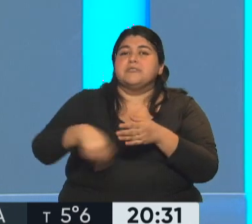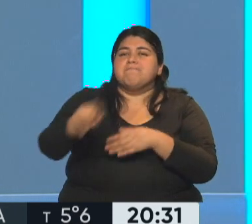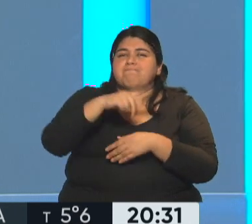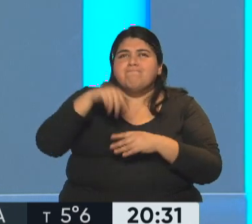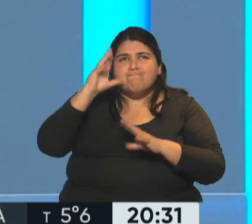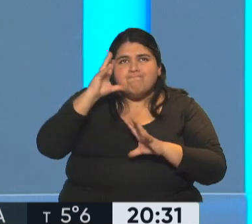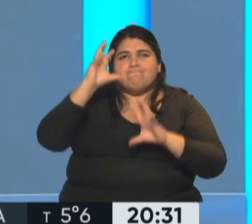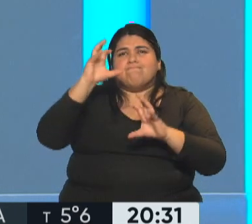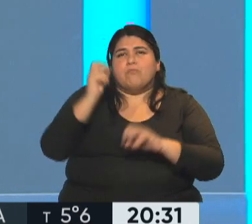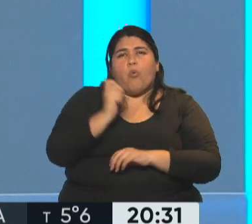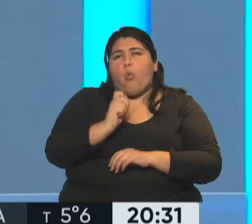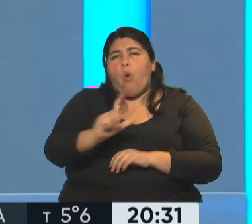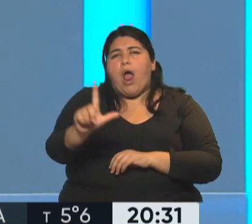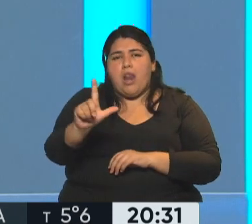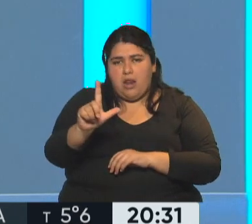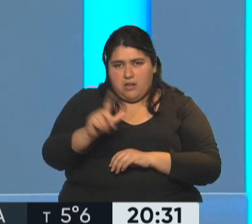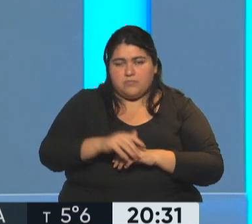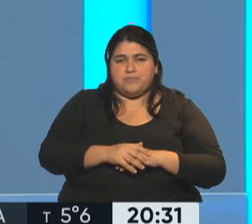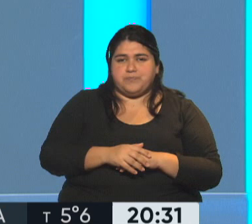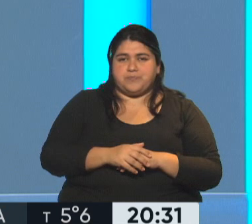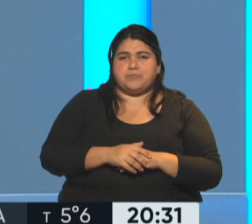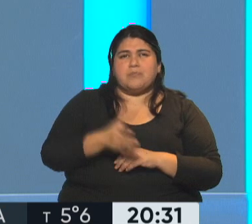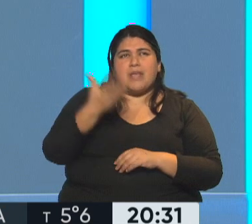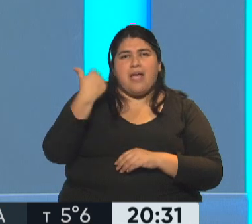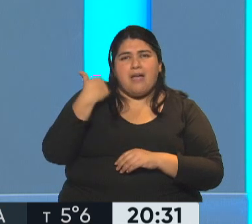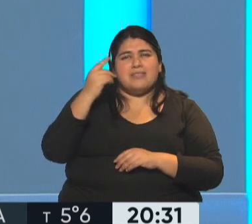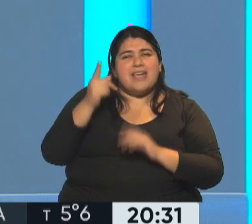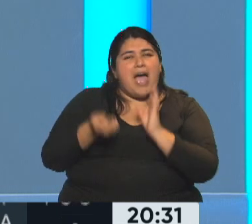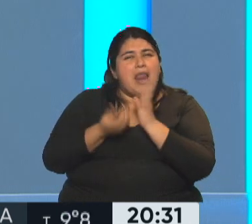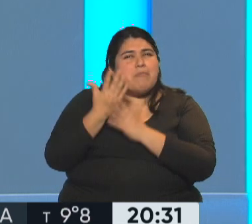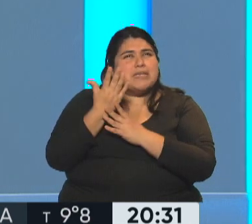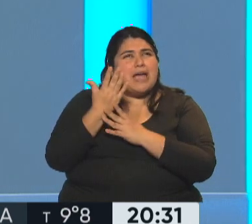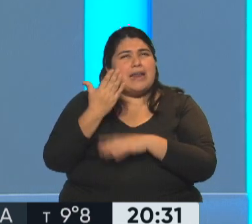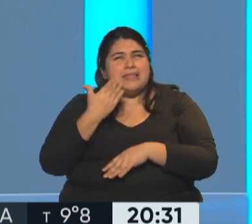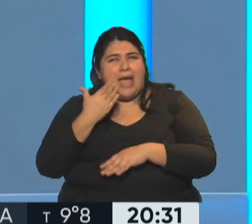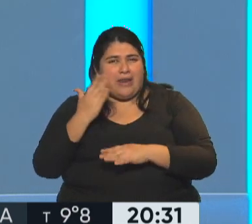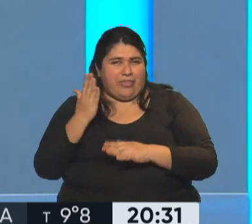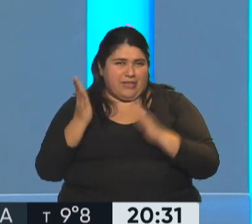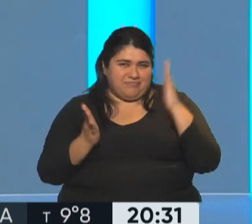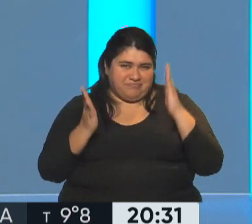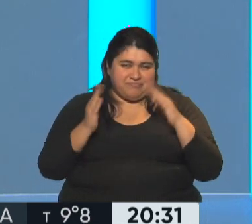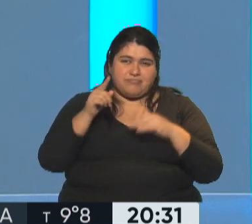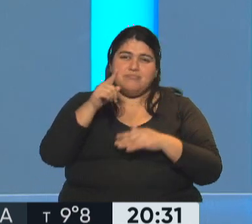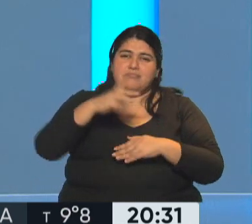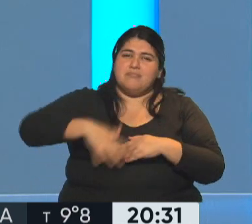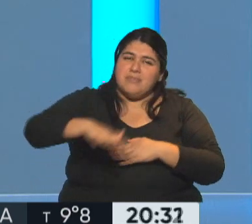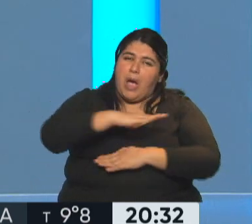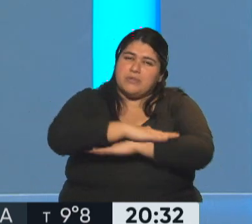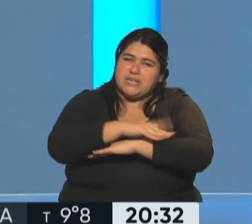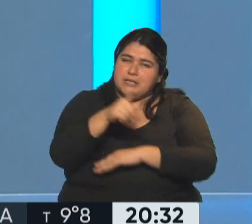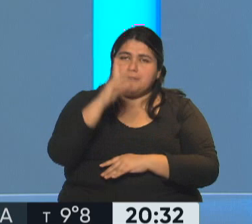recuerdo que todavía persiste en su memoria de lo que ocurrió aquella mañana y tarde en Avellaneda?